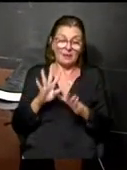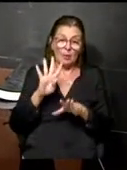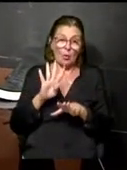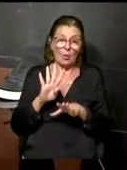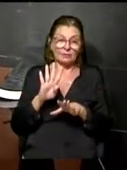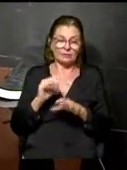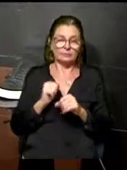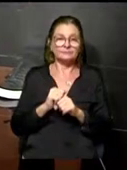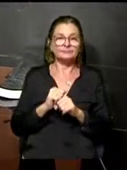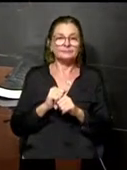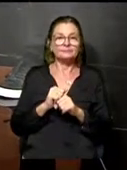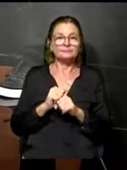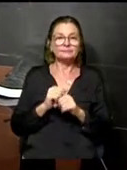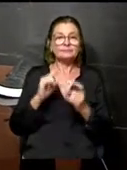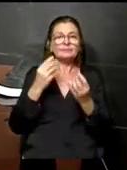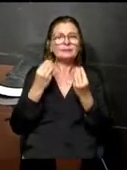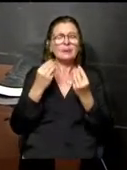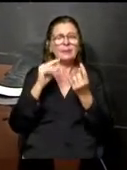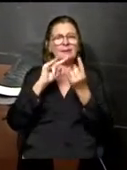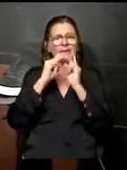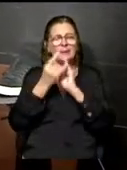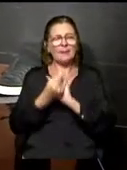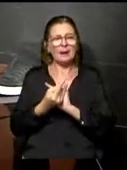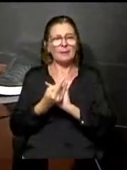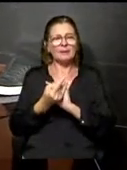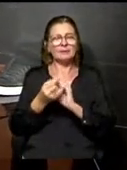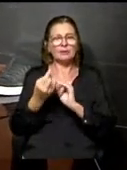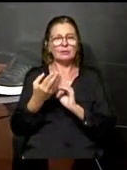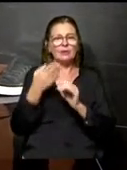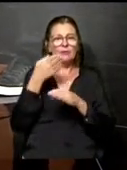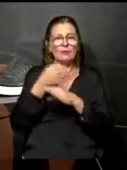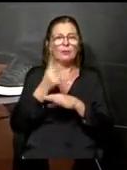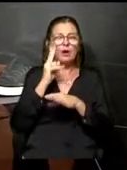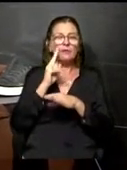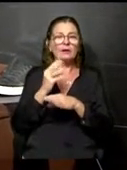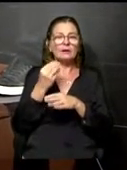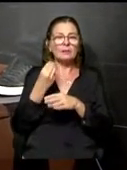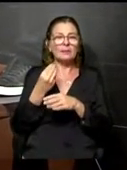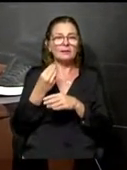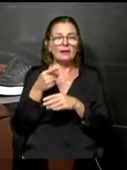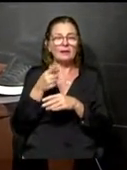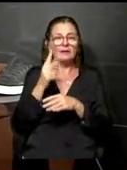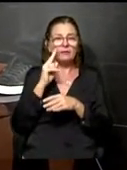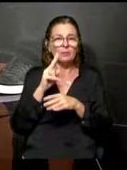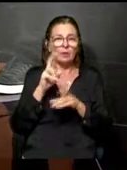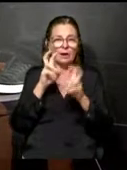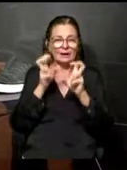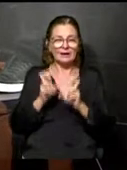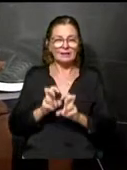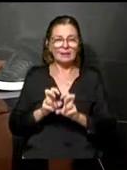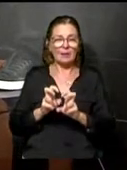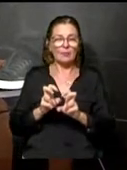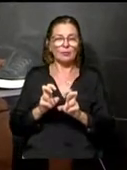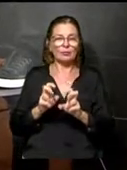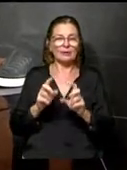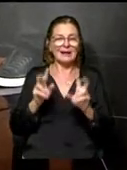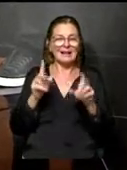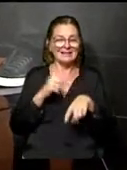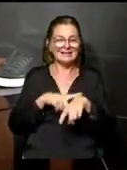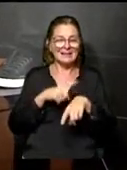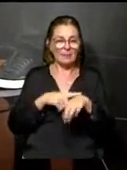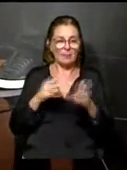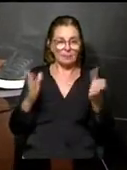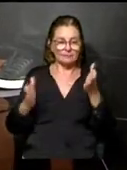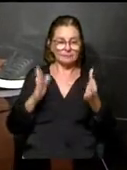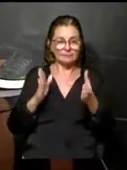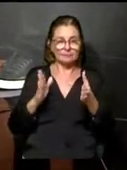del periodo. ¿Qué pasa en el Parlamento entonces? Exacto, y luego fuimos también a ver qué pasa en el Parlamento y ahí analizamos un periodo